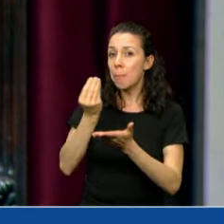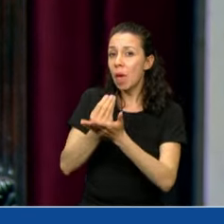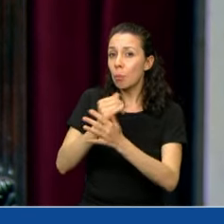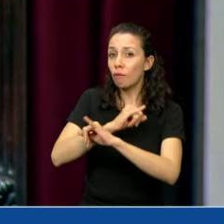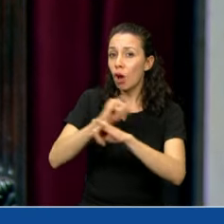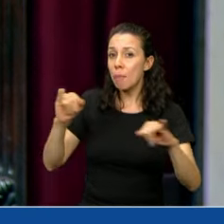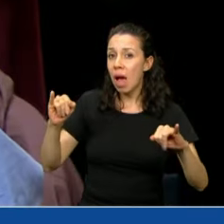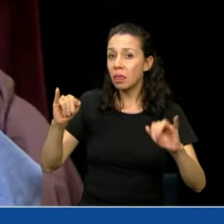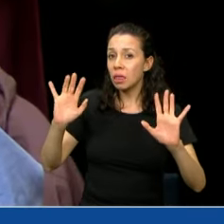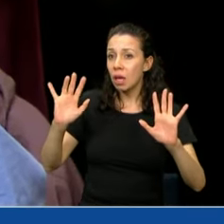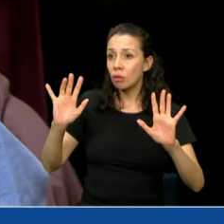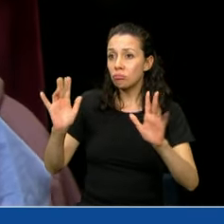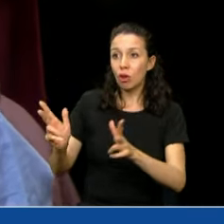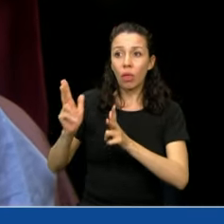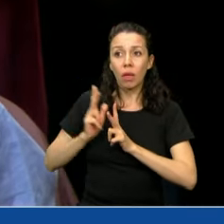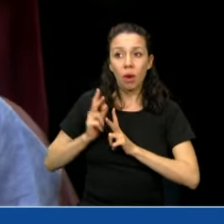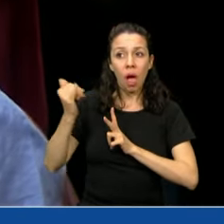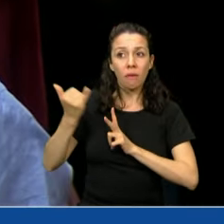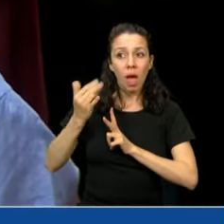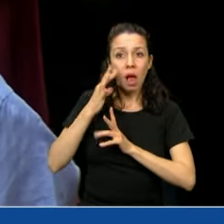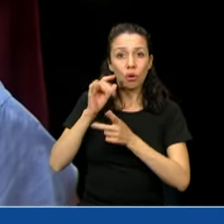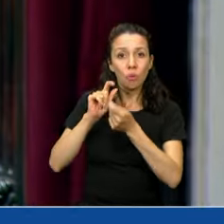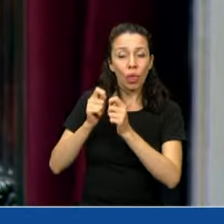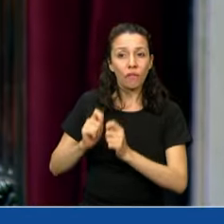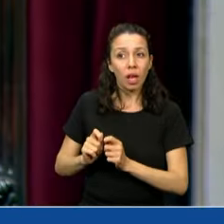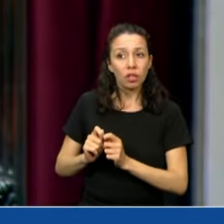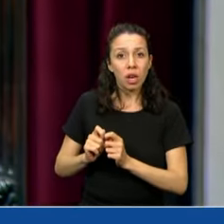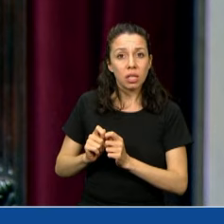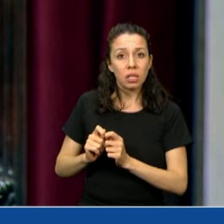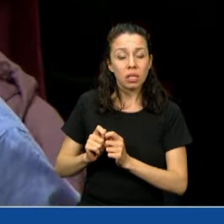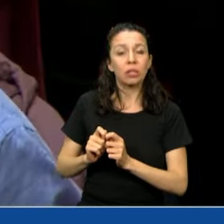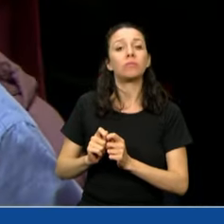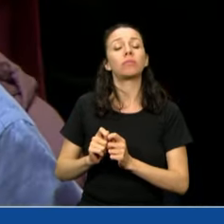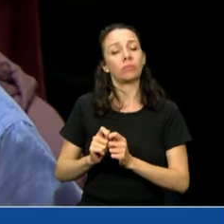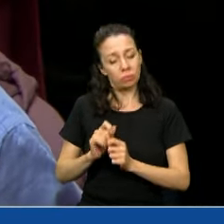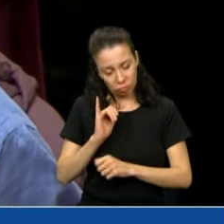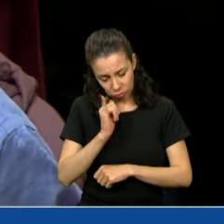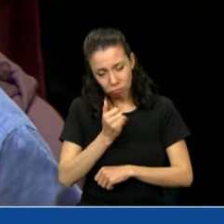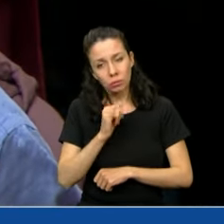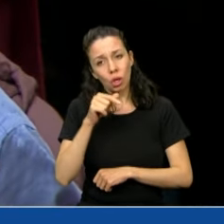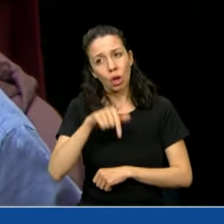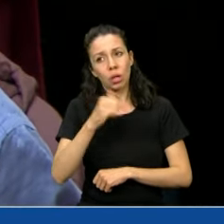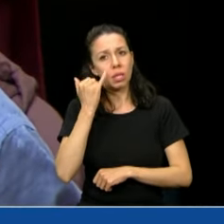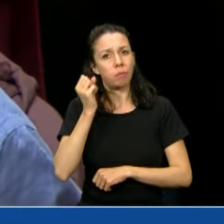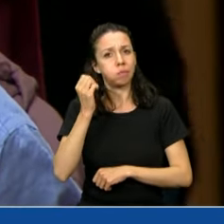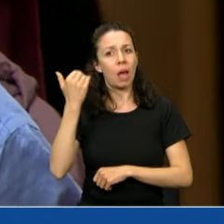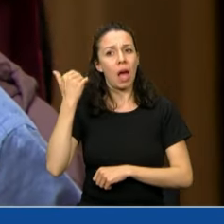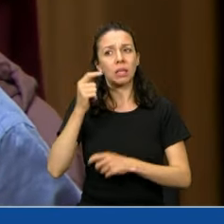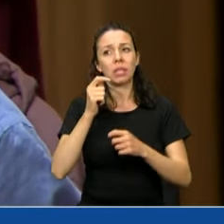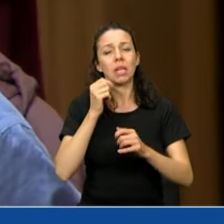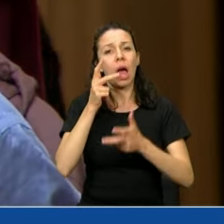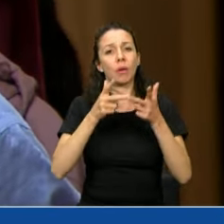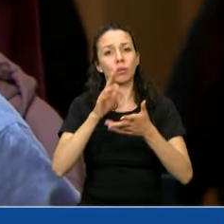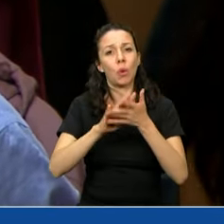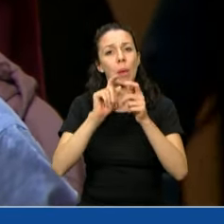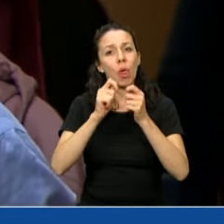informante nos dijeron que había modificaciones s hoy estuvimos Charlando sobre modificaciones queba